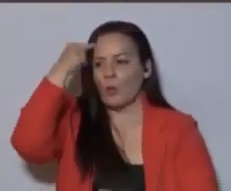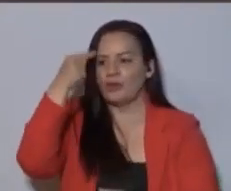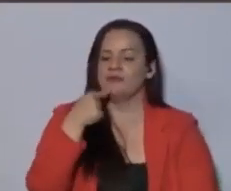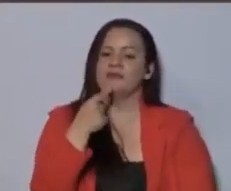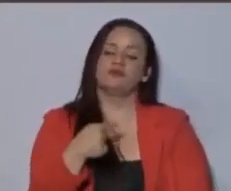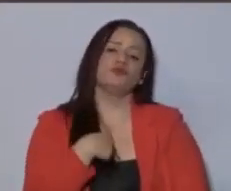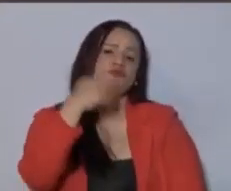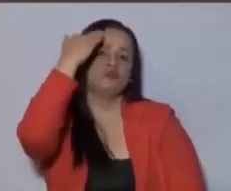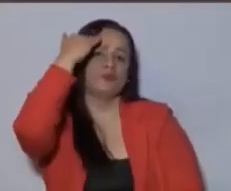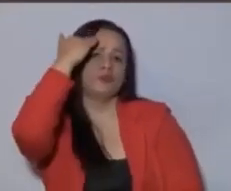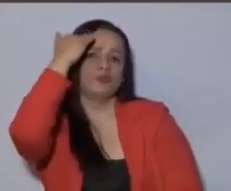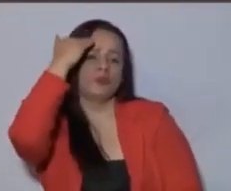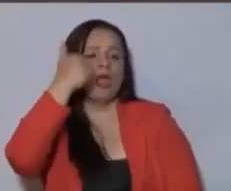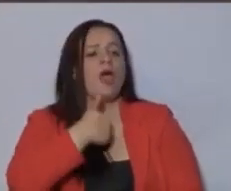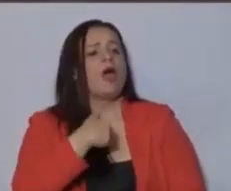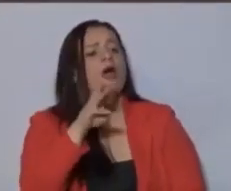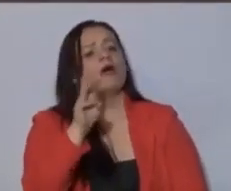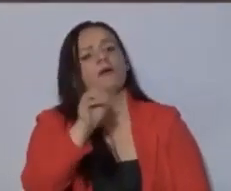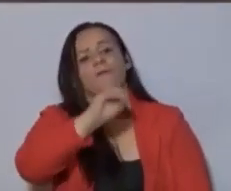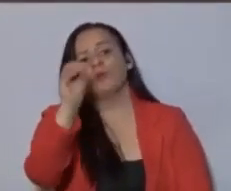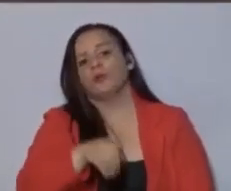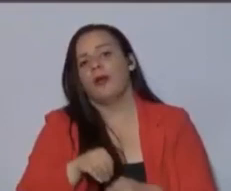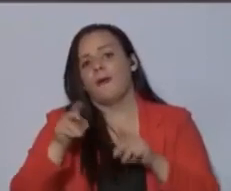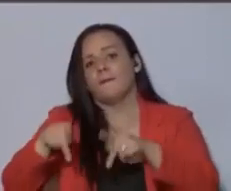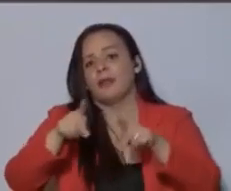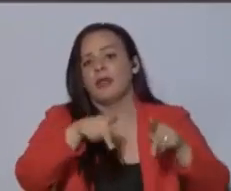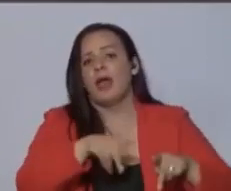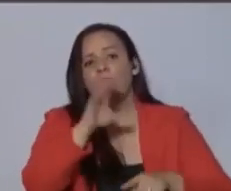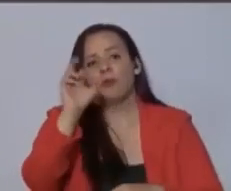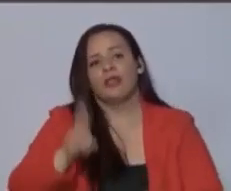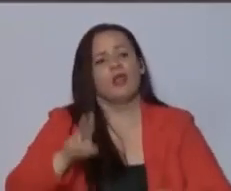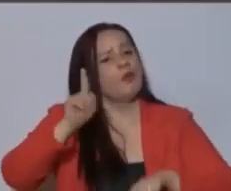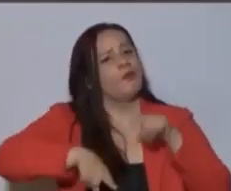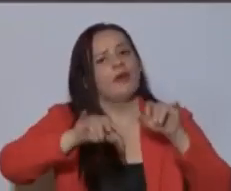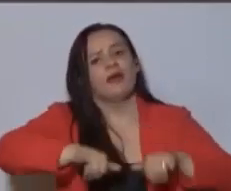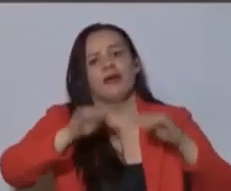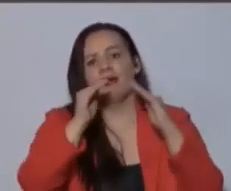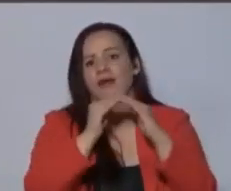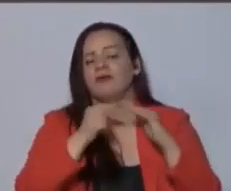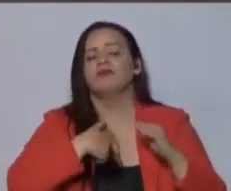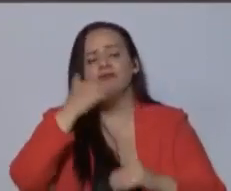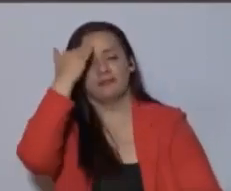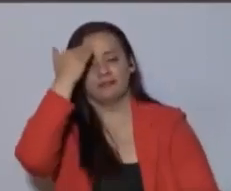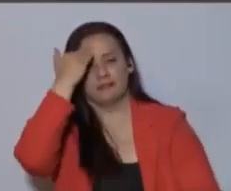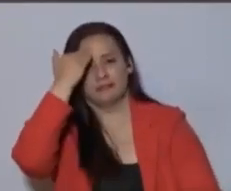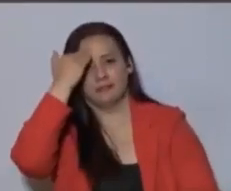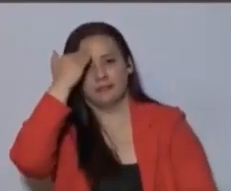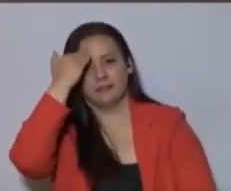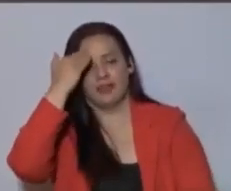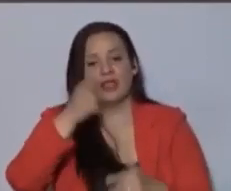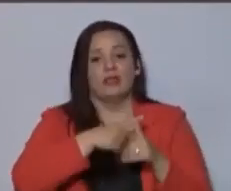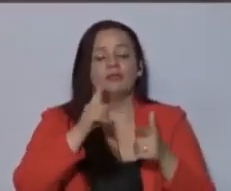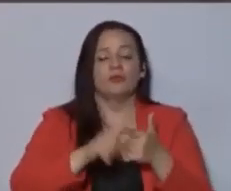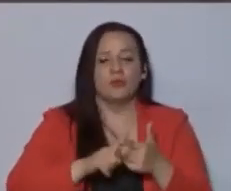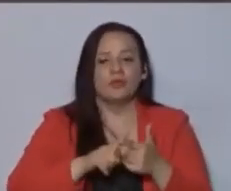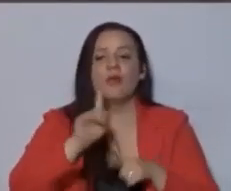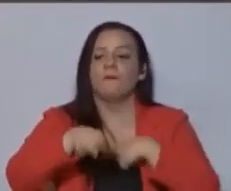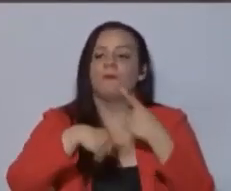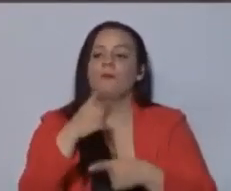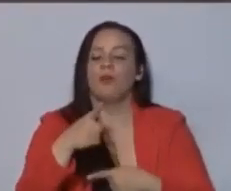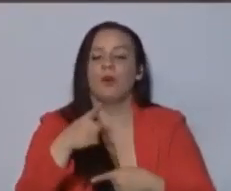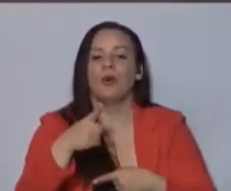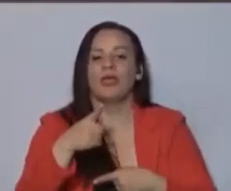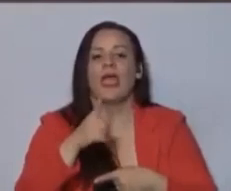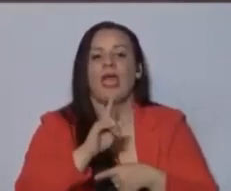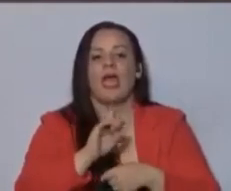sé que hay un 60% de la población costarricense que no se puede quedar en la casa, eso yo lo sé. Entonces voy a salir a